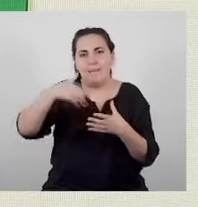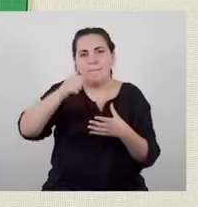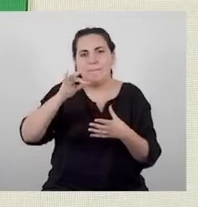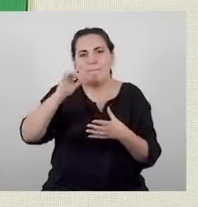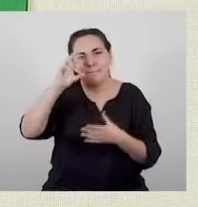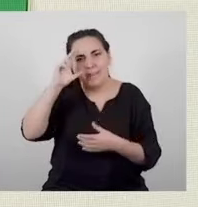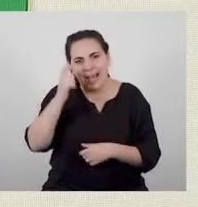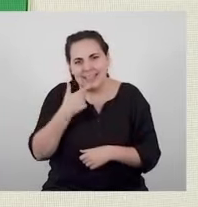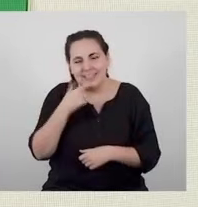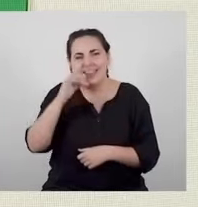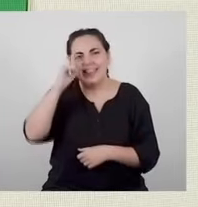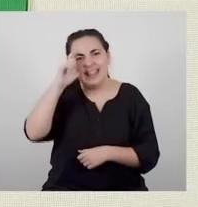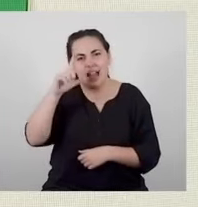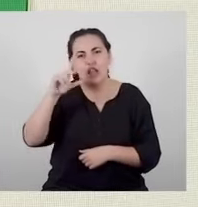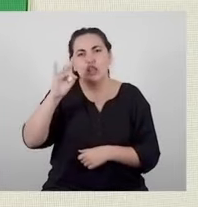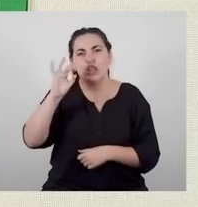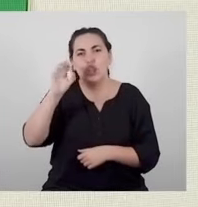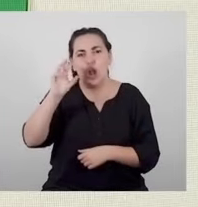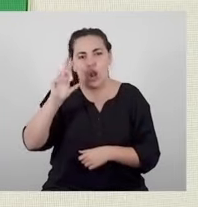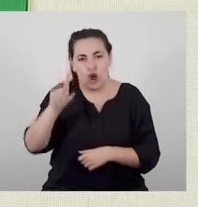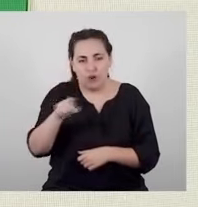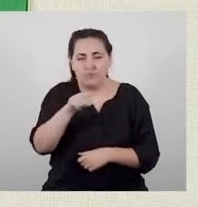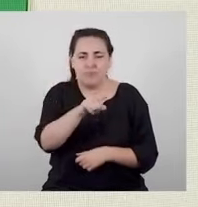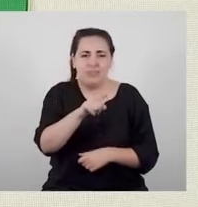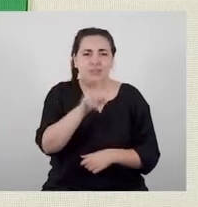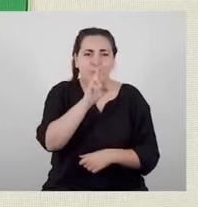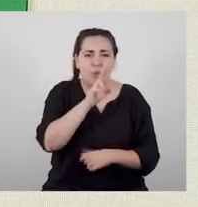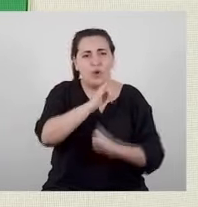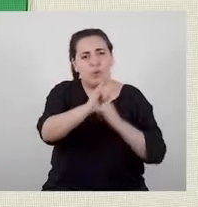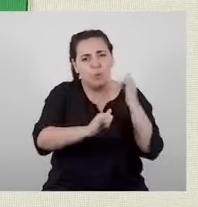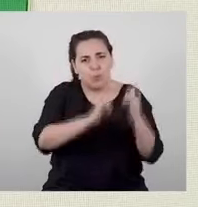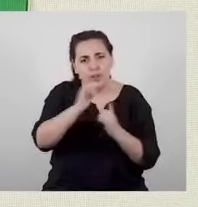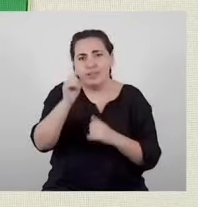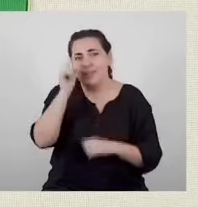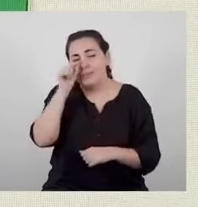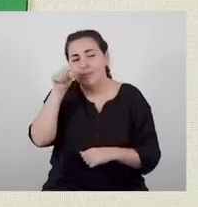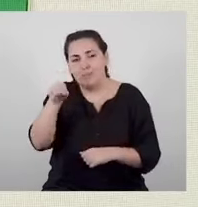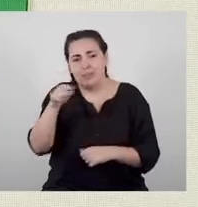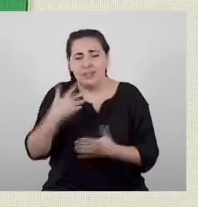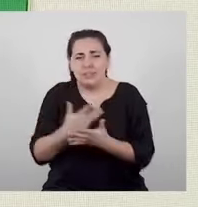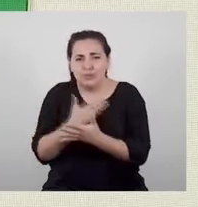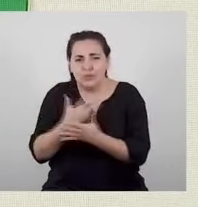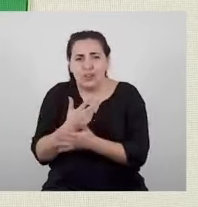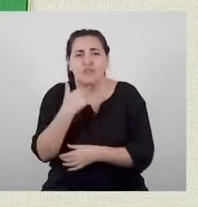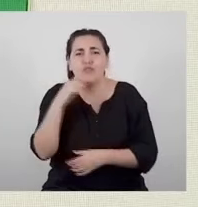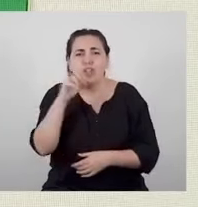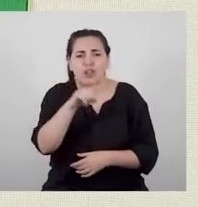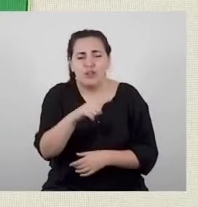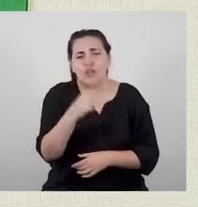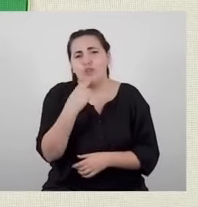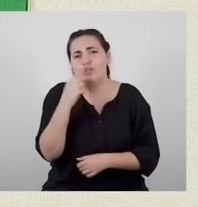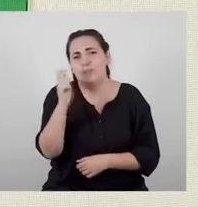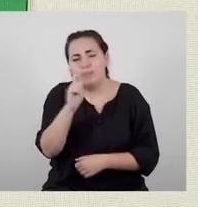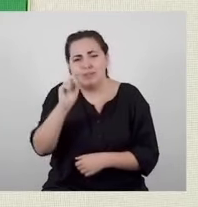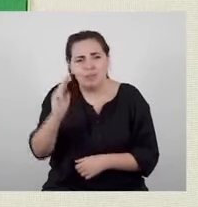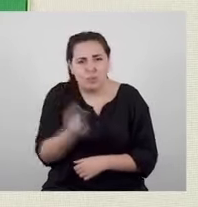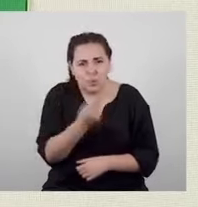recién contaba Vivian un padre que pierde a un hijo de 11 meses para vos también es este programa